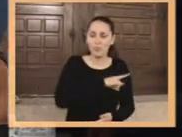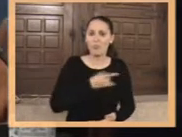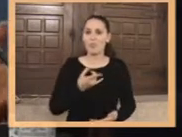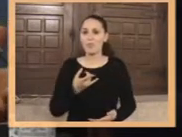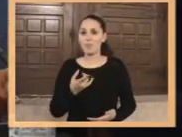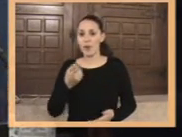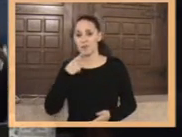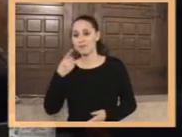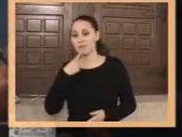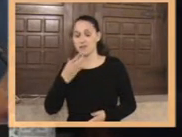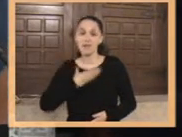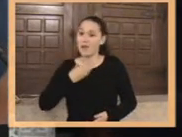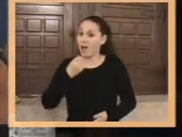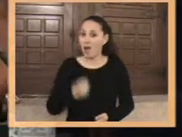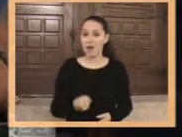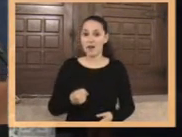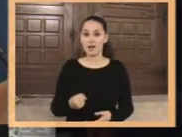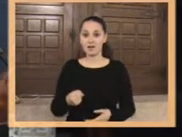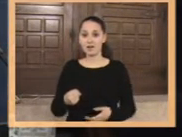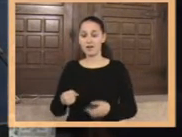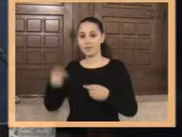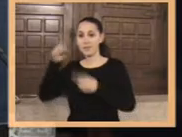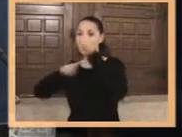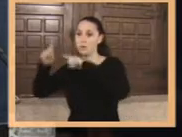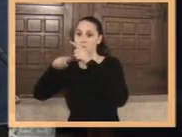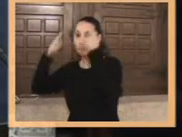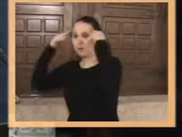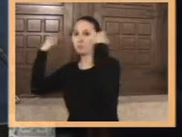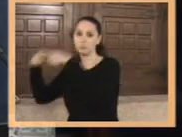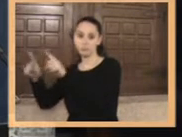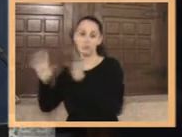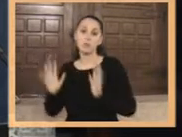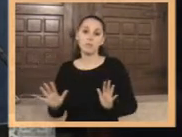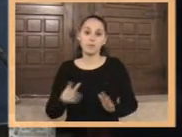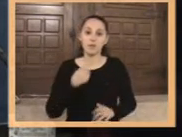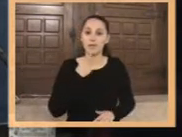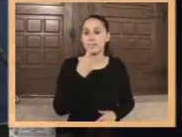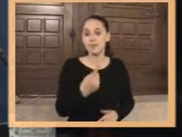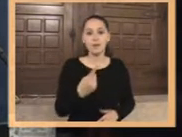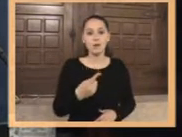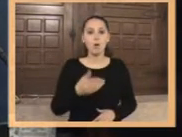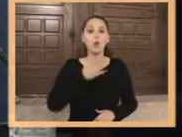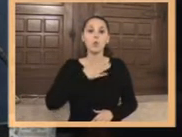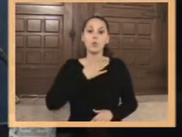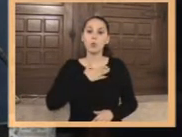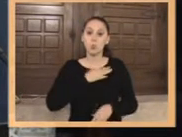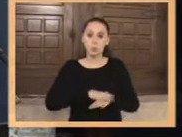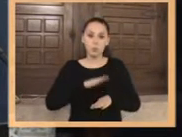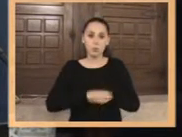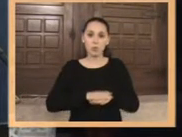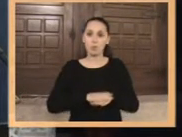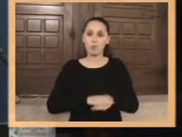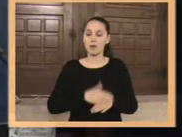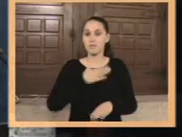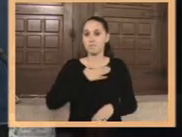culpa del alcalde y que lo que estamos intentando por todos los medios es solucionarlo, porque necesitamos el consenso de mucha gente. Bien, señor